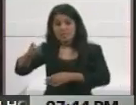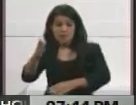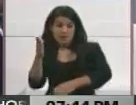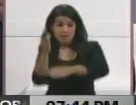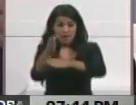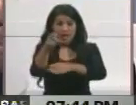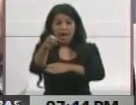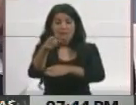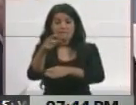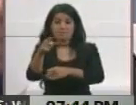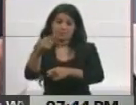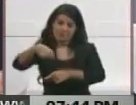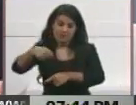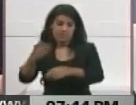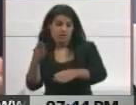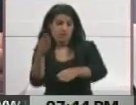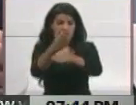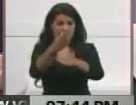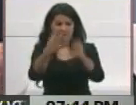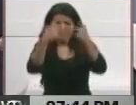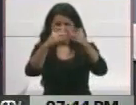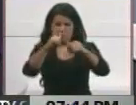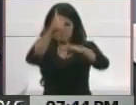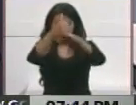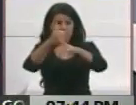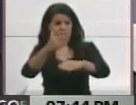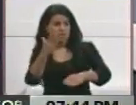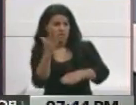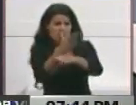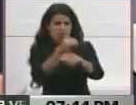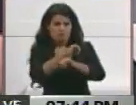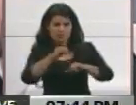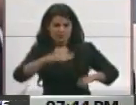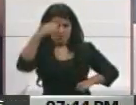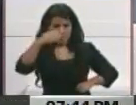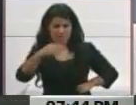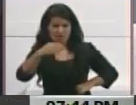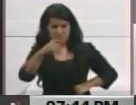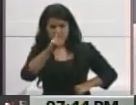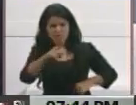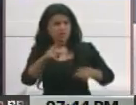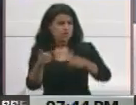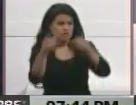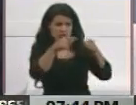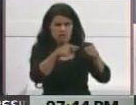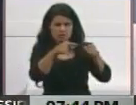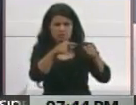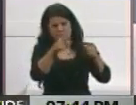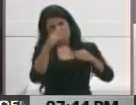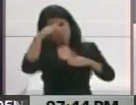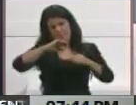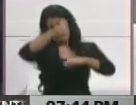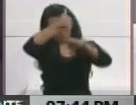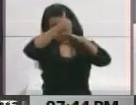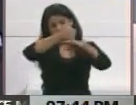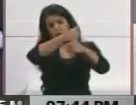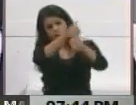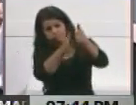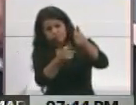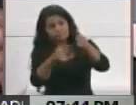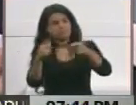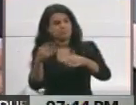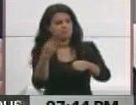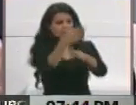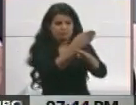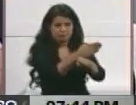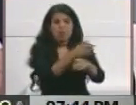pública nacional al comandante en jefe de la Fuerza Armada nacional y superior jerárquico de la misma es decir